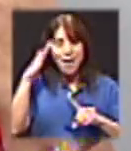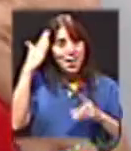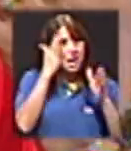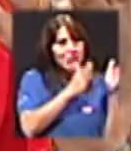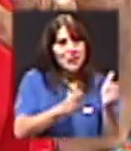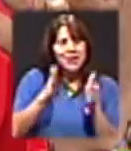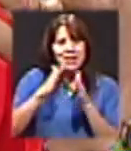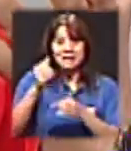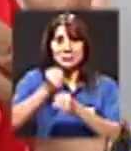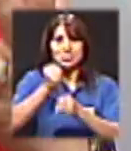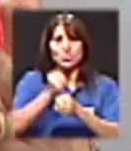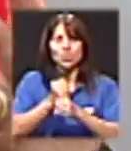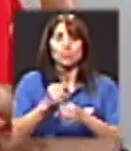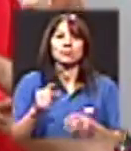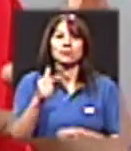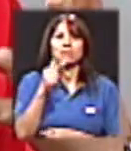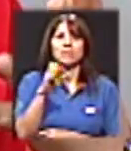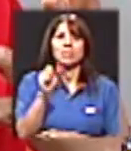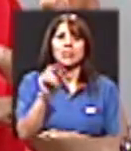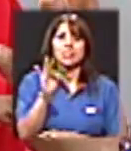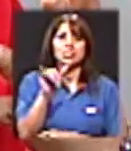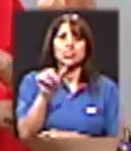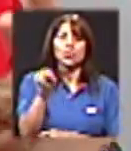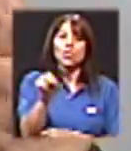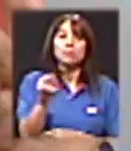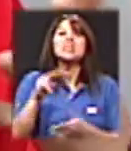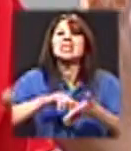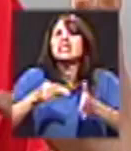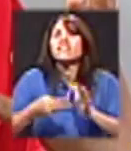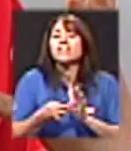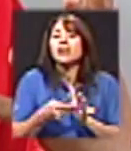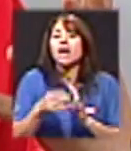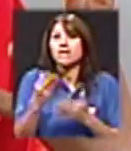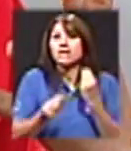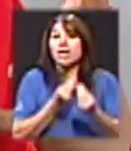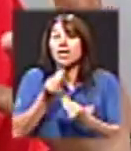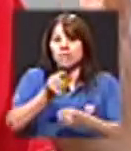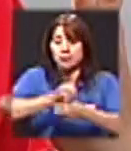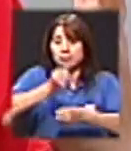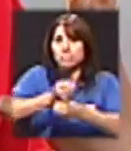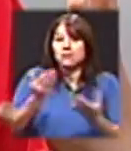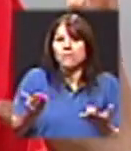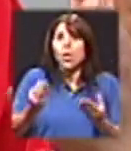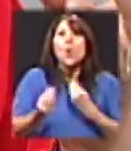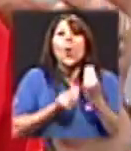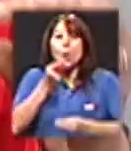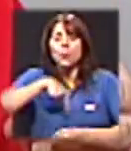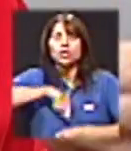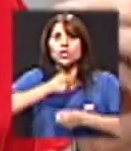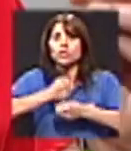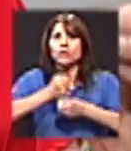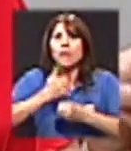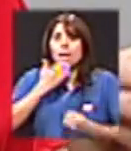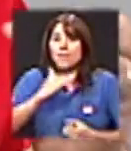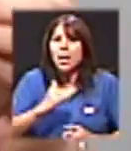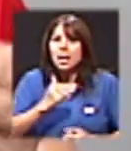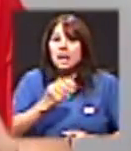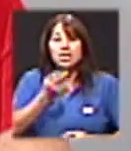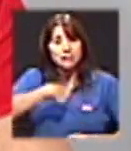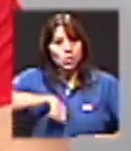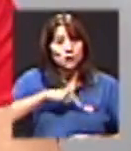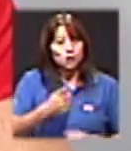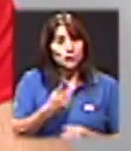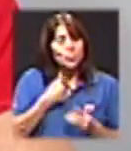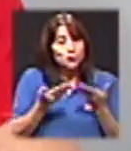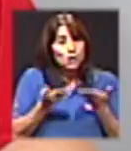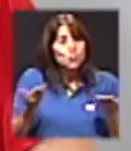gestión. ¿Qué hablo con gestión? La forma de hacer las cosas. O sea, no puede ser que las hagamos tan mal teniendo los recursos y las